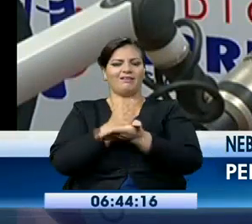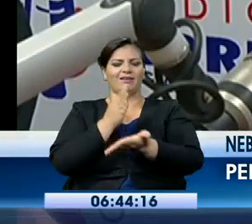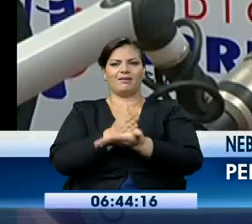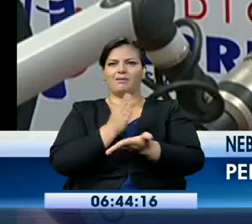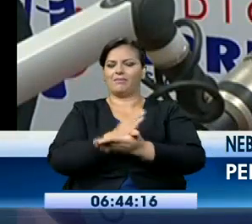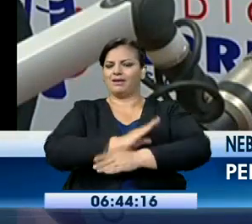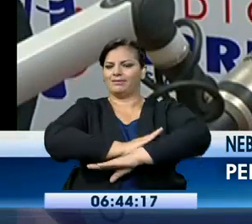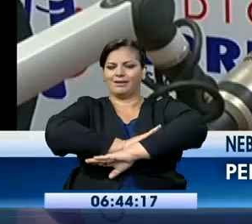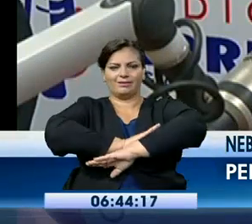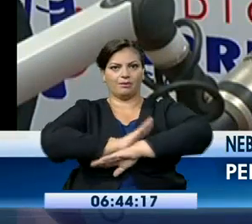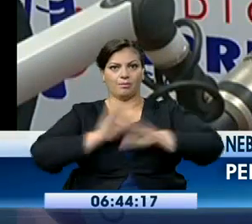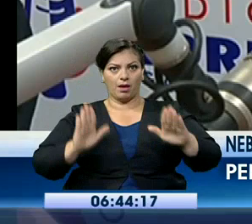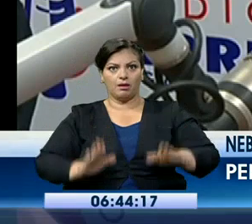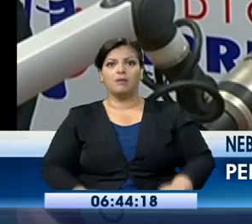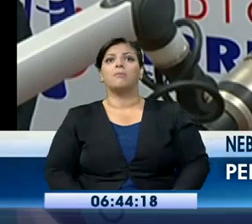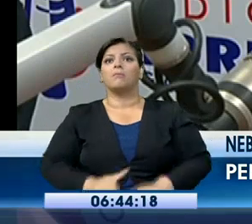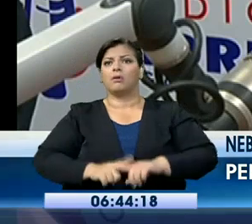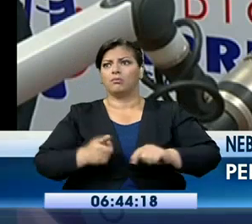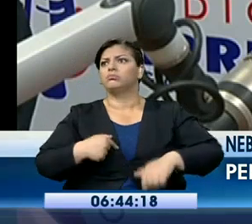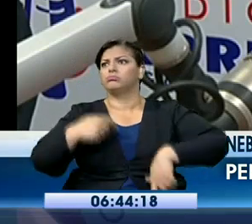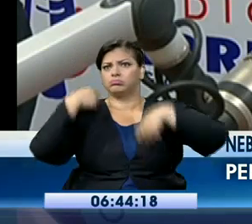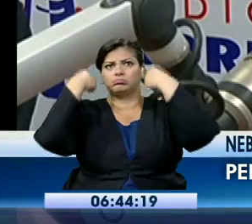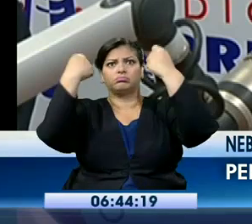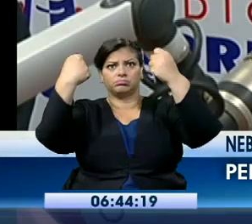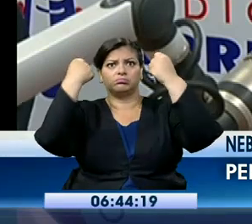porque esta ciudad es mi gran familia.